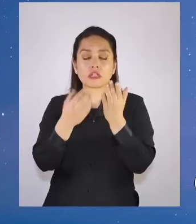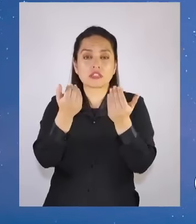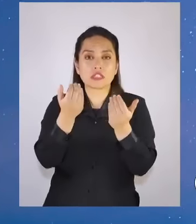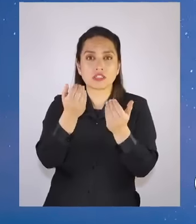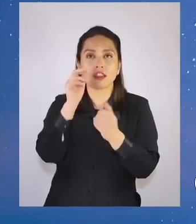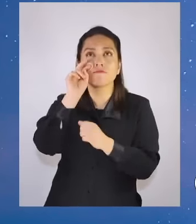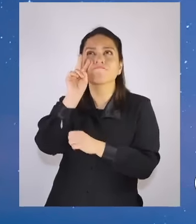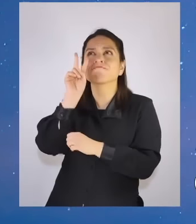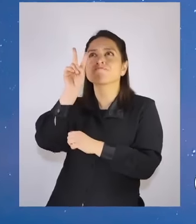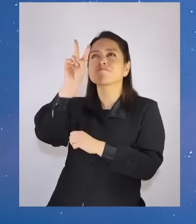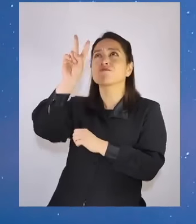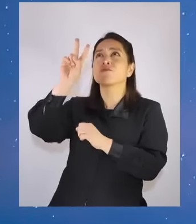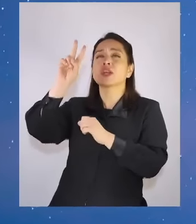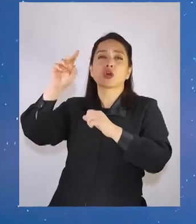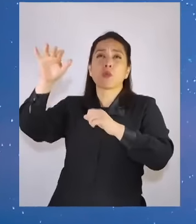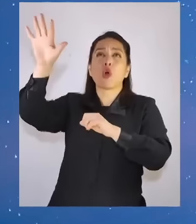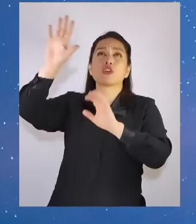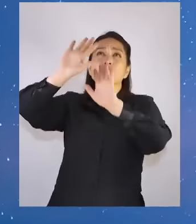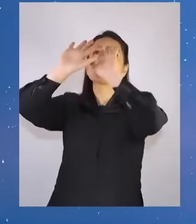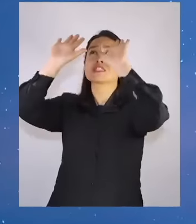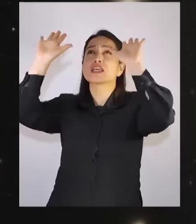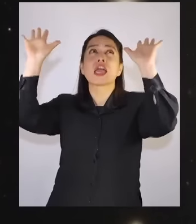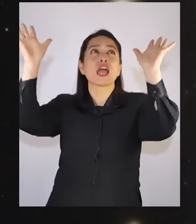mirar gran parte del cielo.